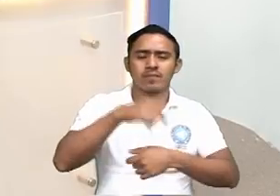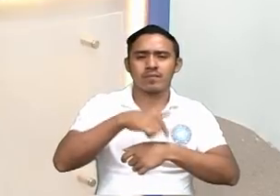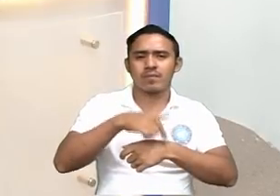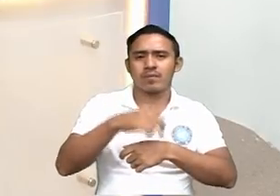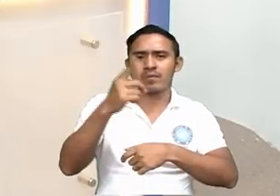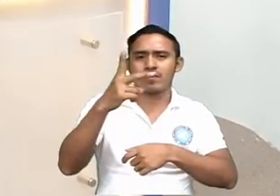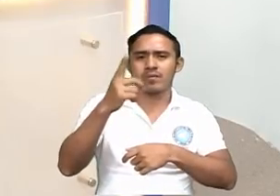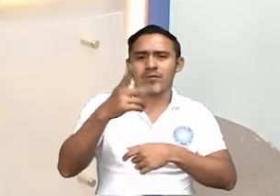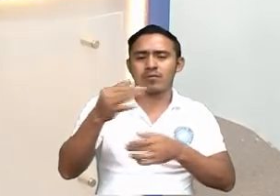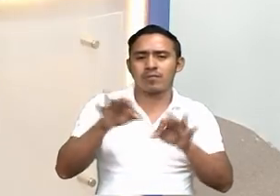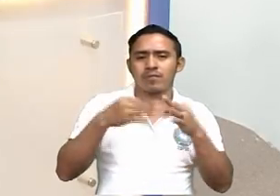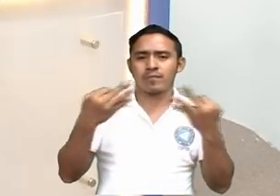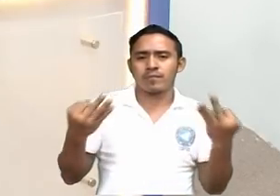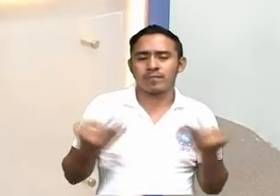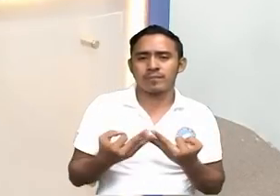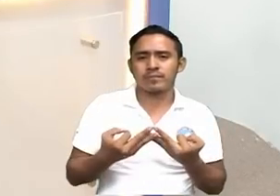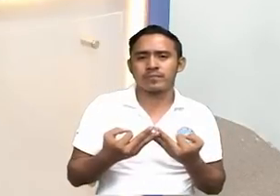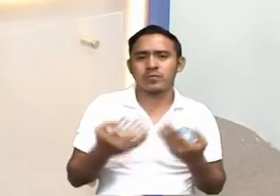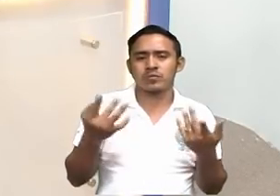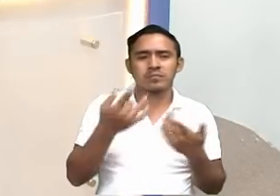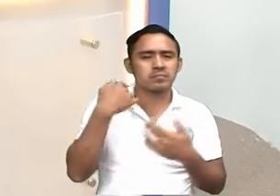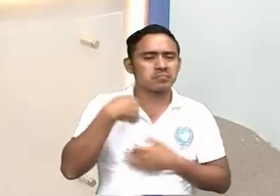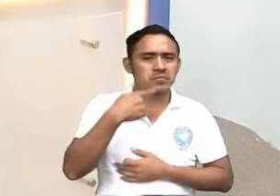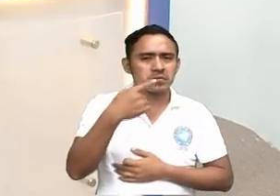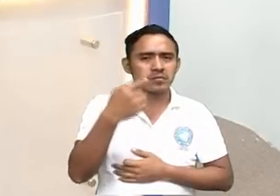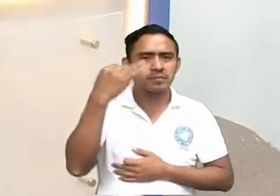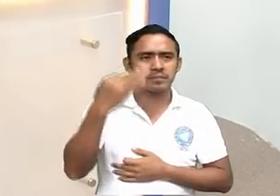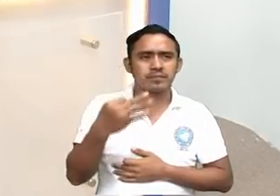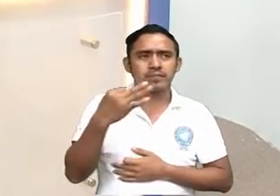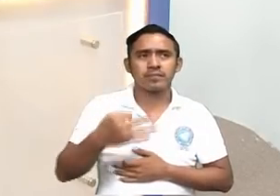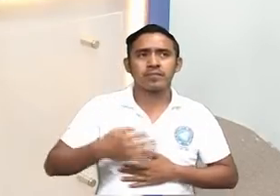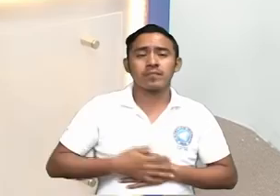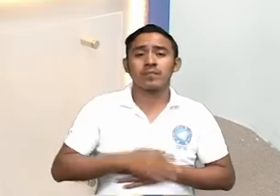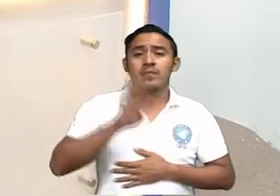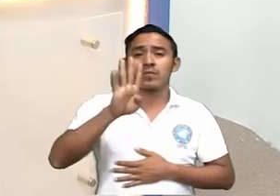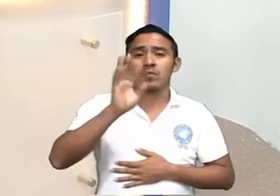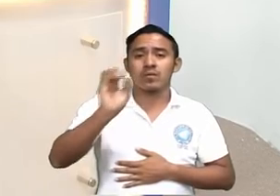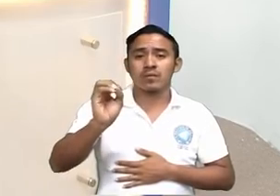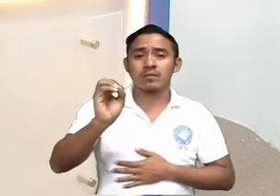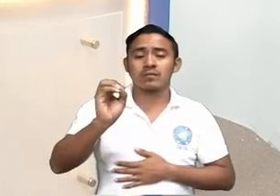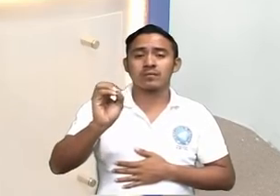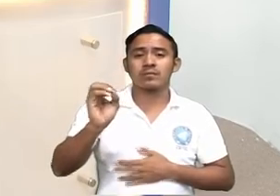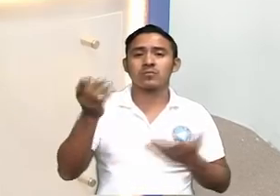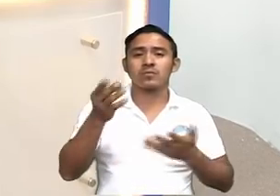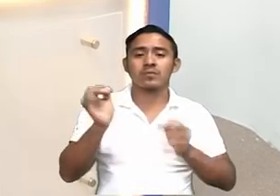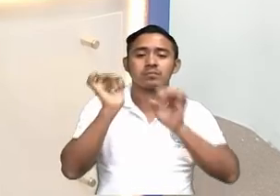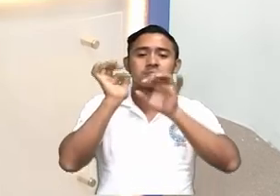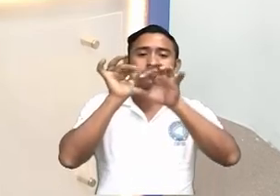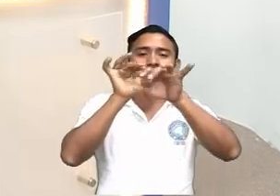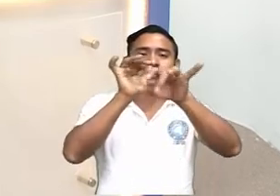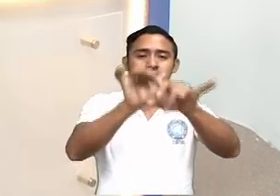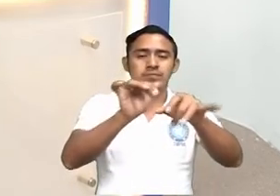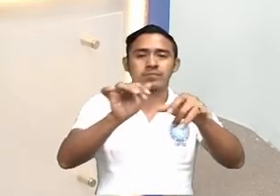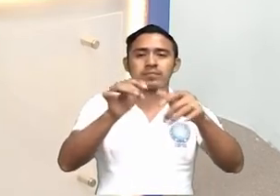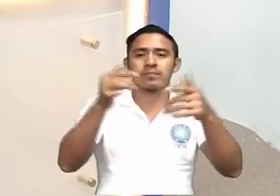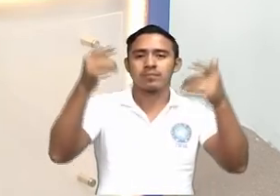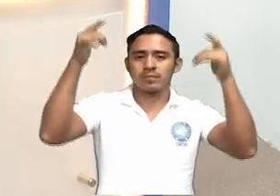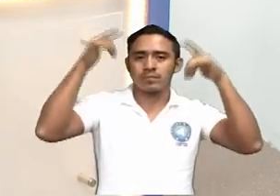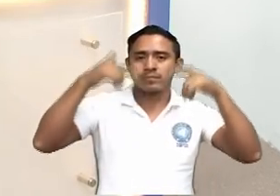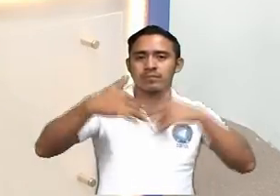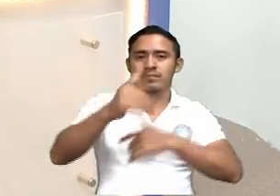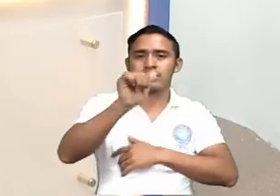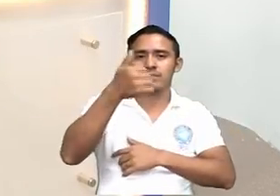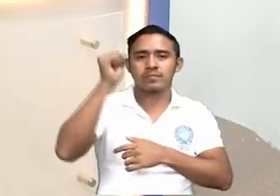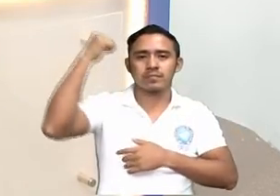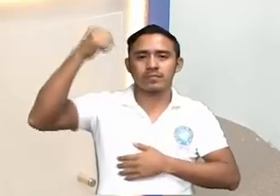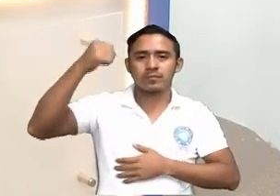comunicación con las familias nicaragüenses, donde reafirmó la edición 40, precisamente, del repliegue táctico este próximo 6